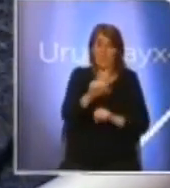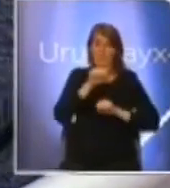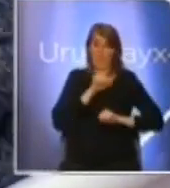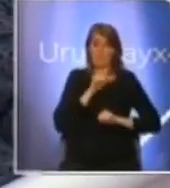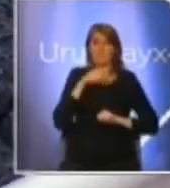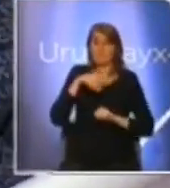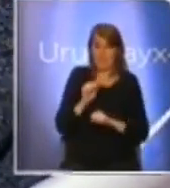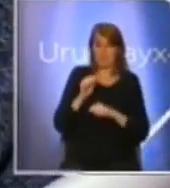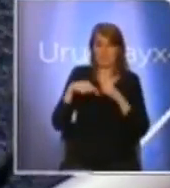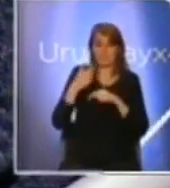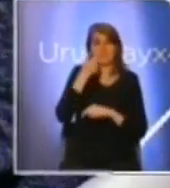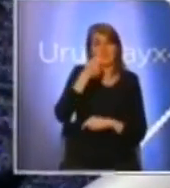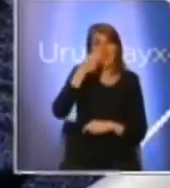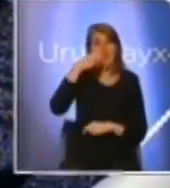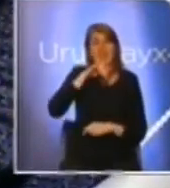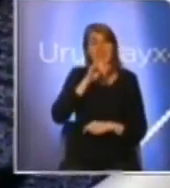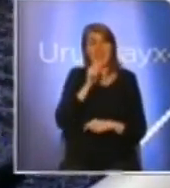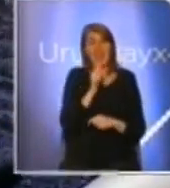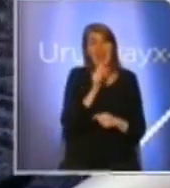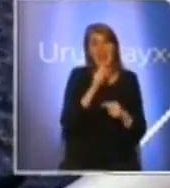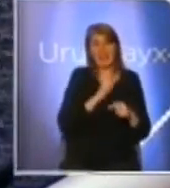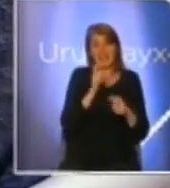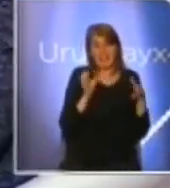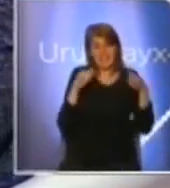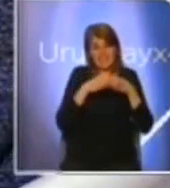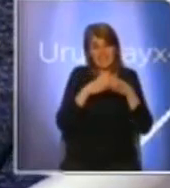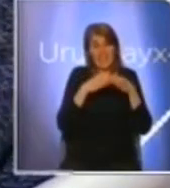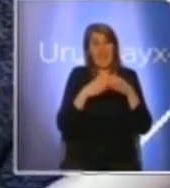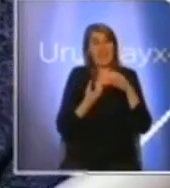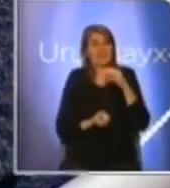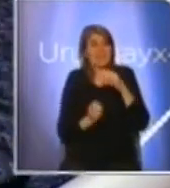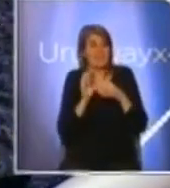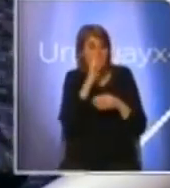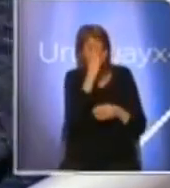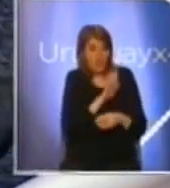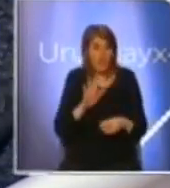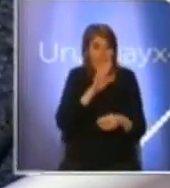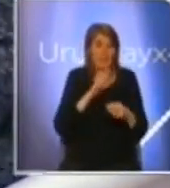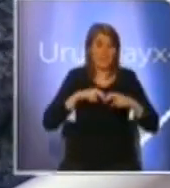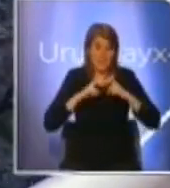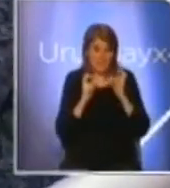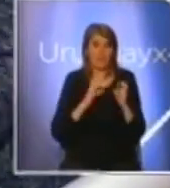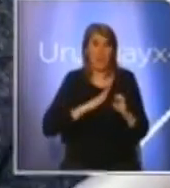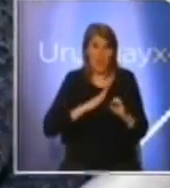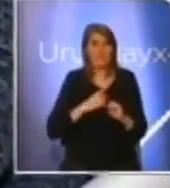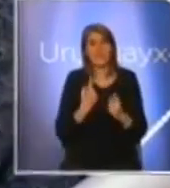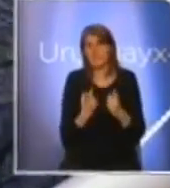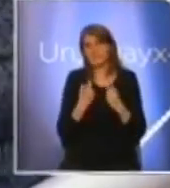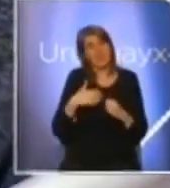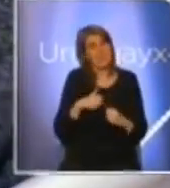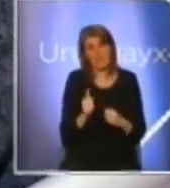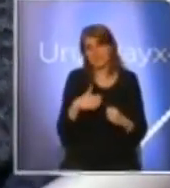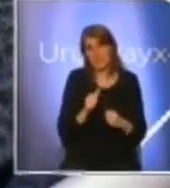La ANI actualmente lo hace, la Agencia Nacional de Investigación e Innovación lo hace, pero es insuficiente. Habría que aumentar el número de becas de